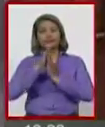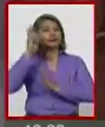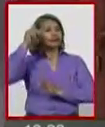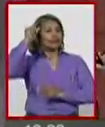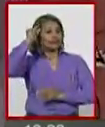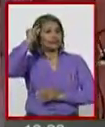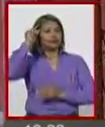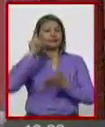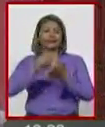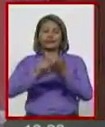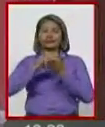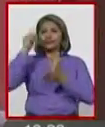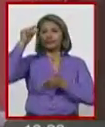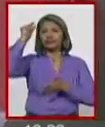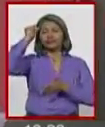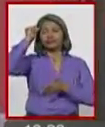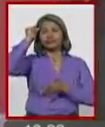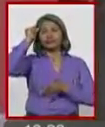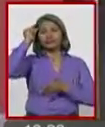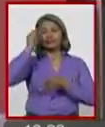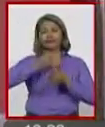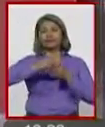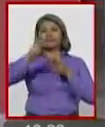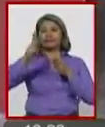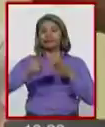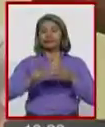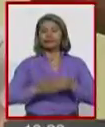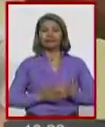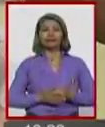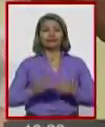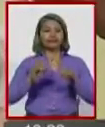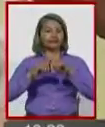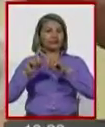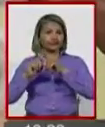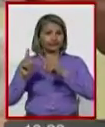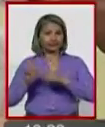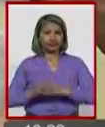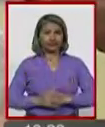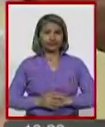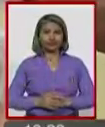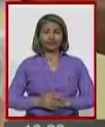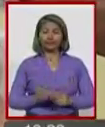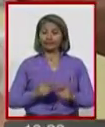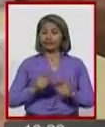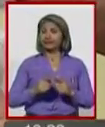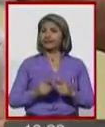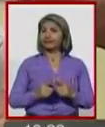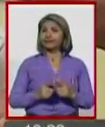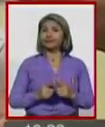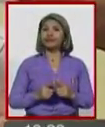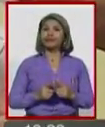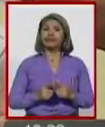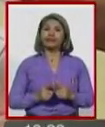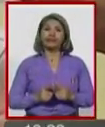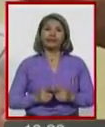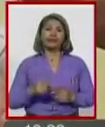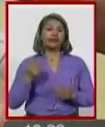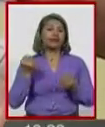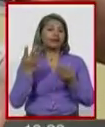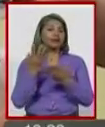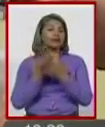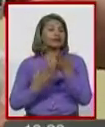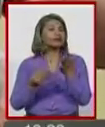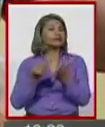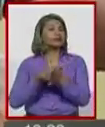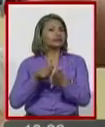del gobierno, la exigencia del gobierno del bachillerato diversificado, entonces que eso es mucho